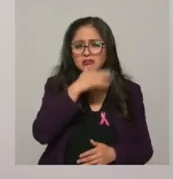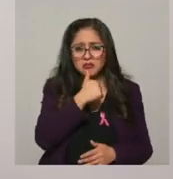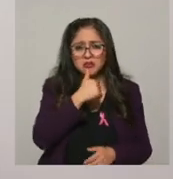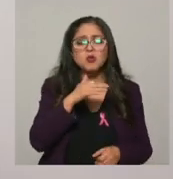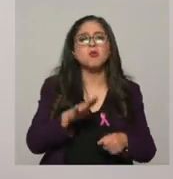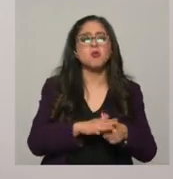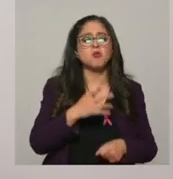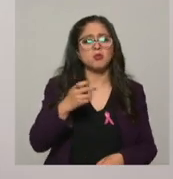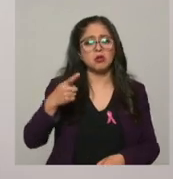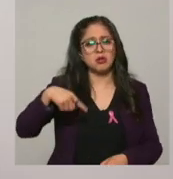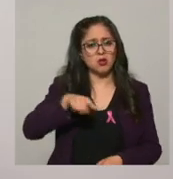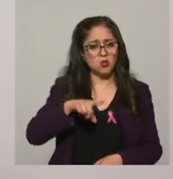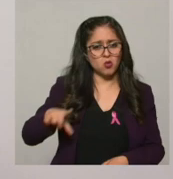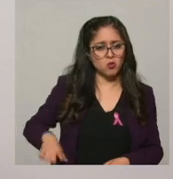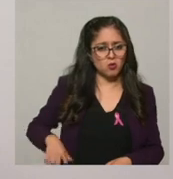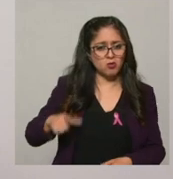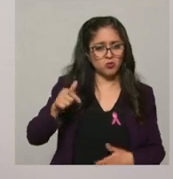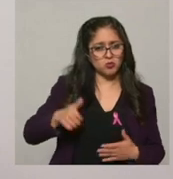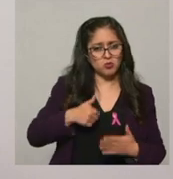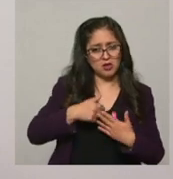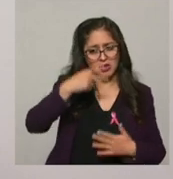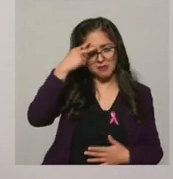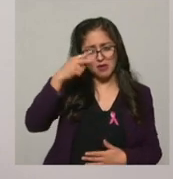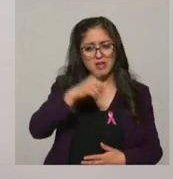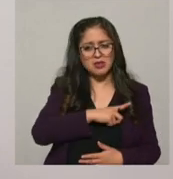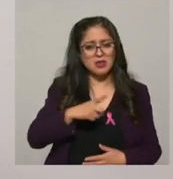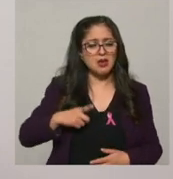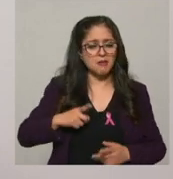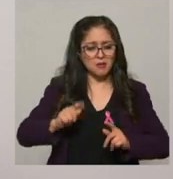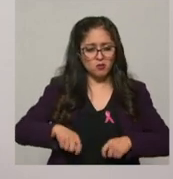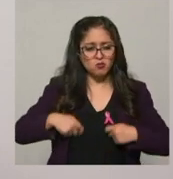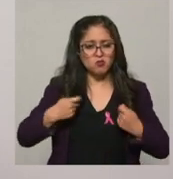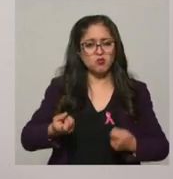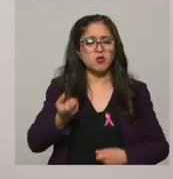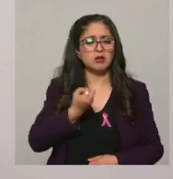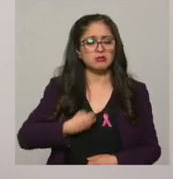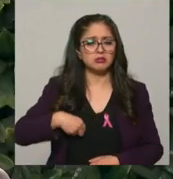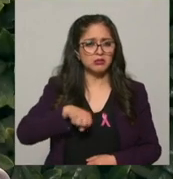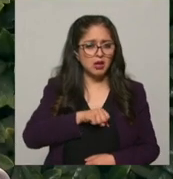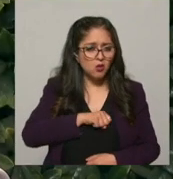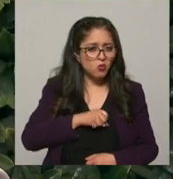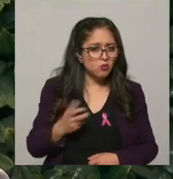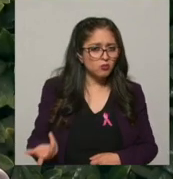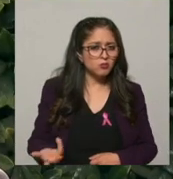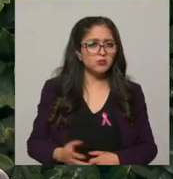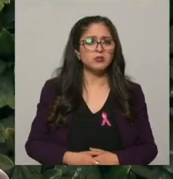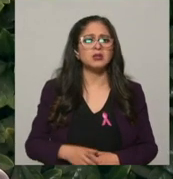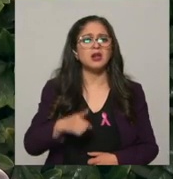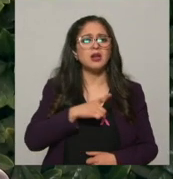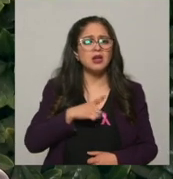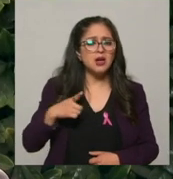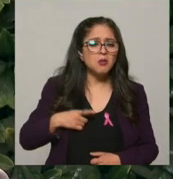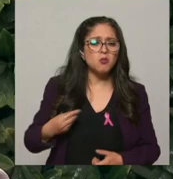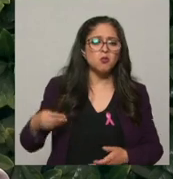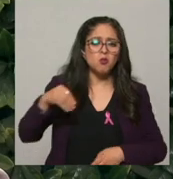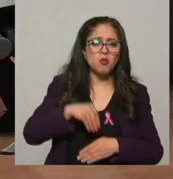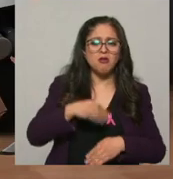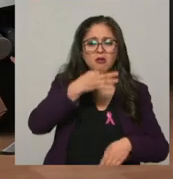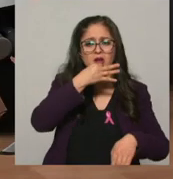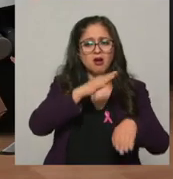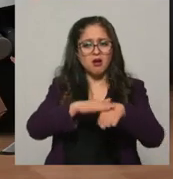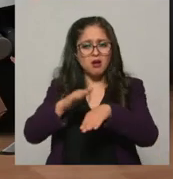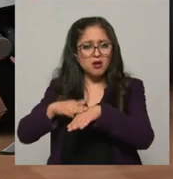está obligado a preservar la salud de la gente, poner una alerta